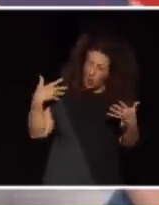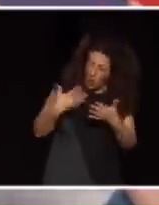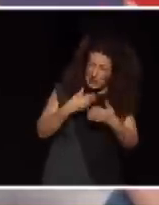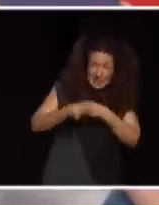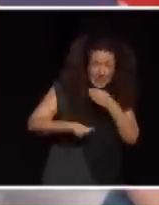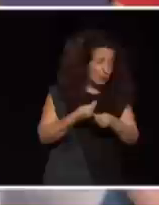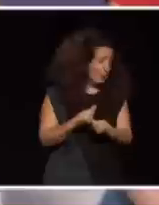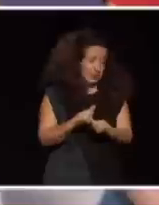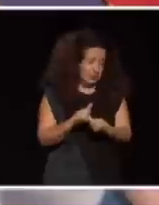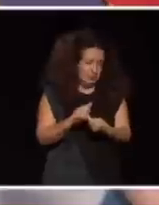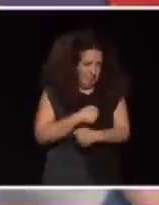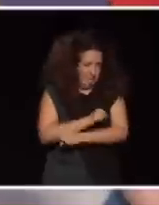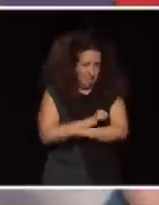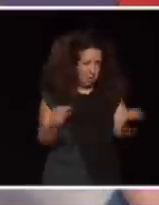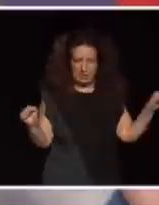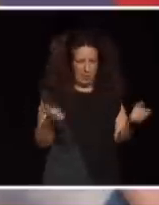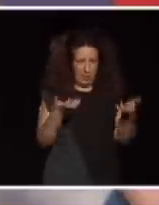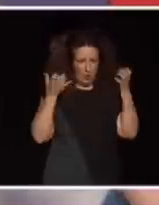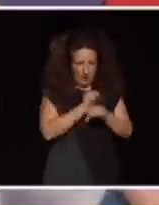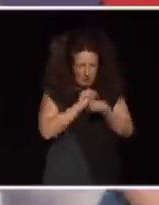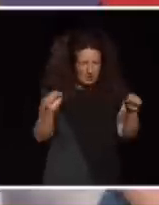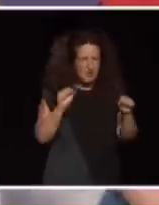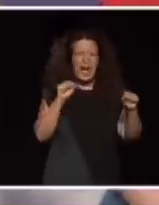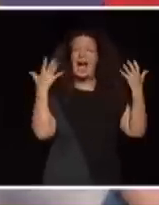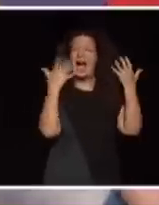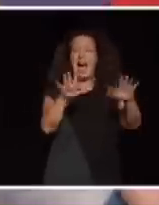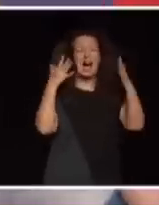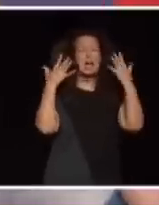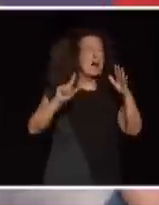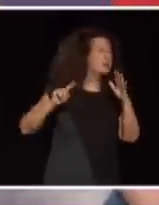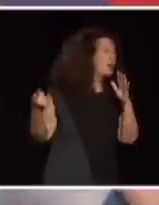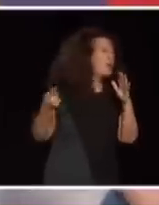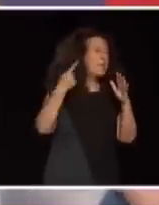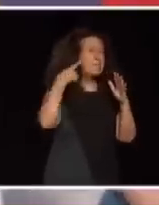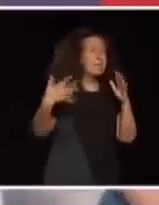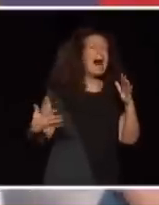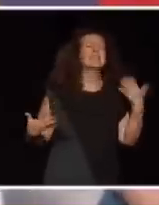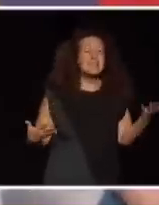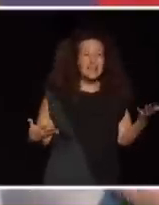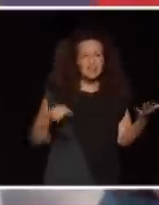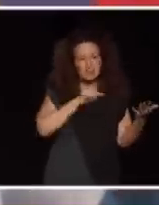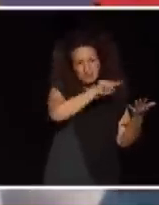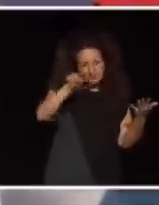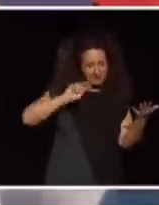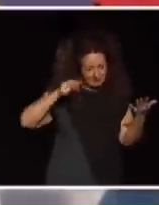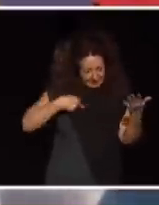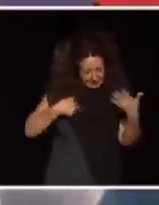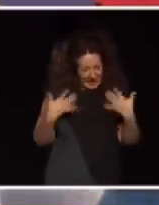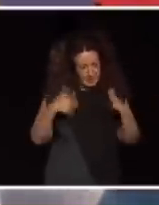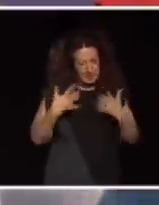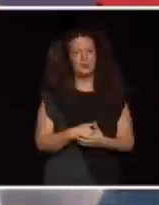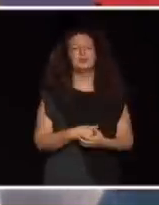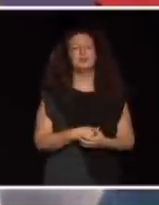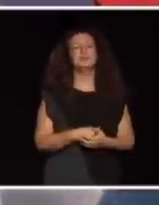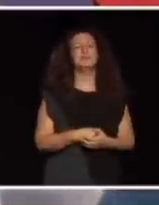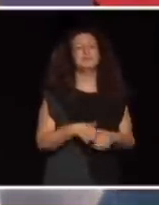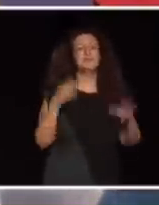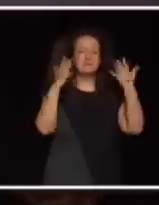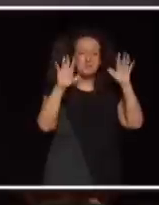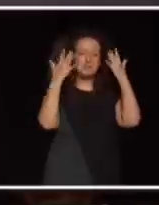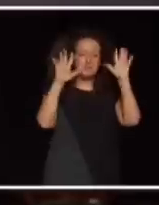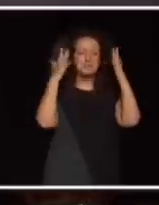sido imposible. Así que el aplauso más fuerte, de verdad, compañeros, os lo tenéis que dar a vosotras mismas.